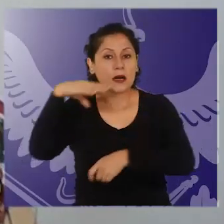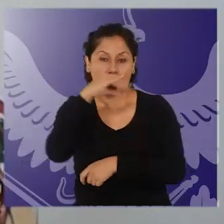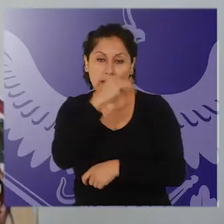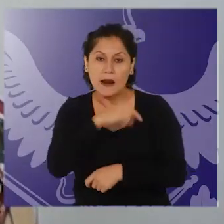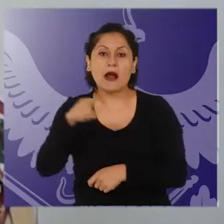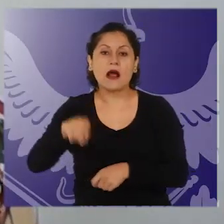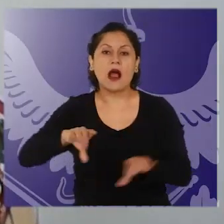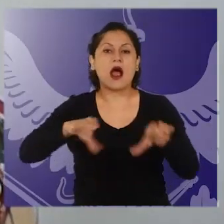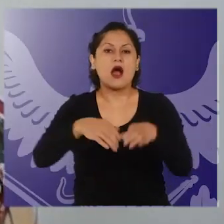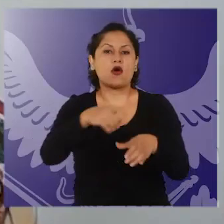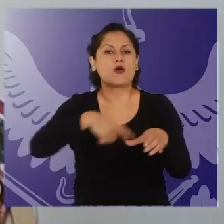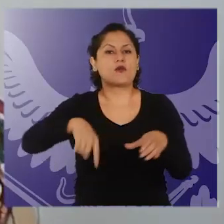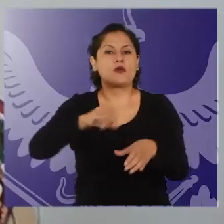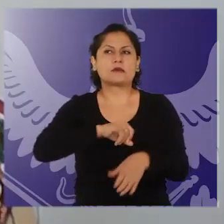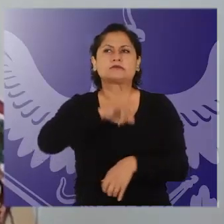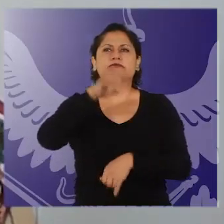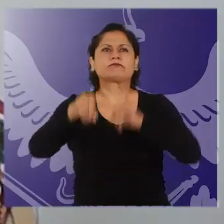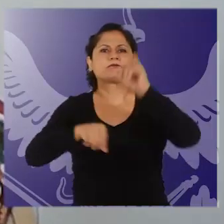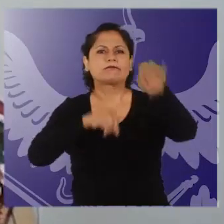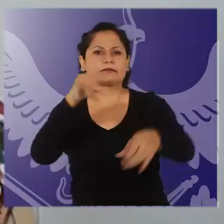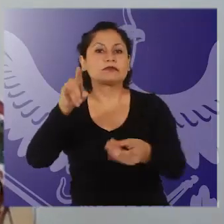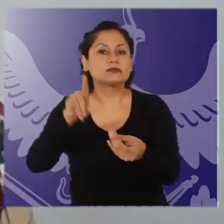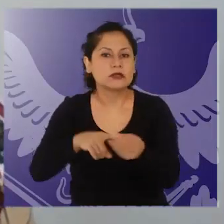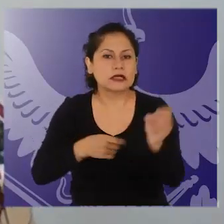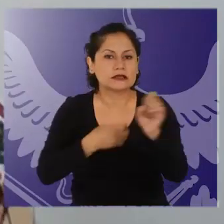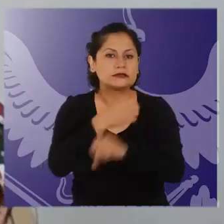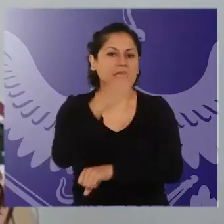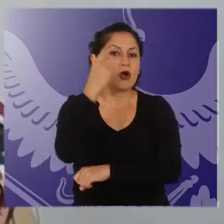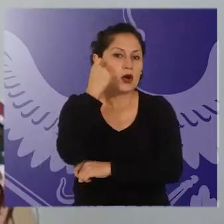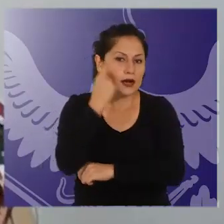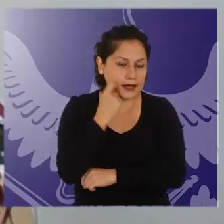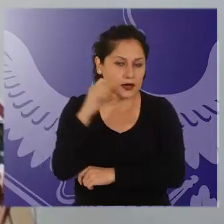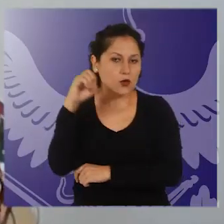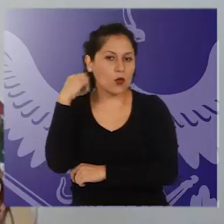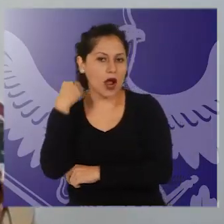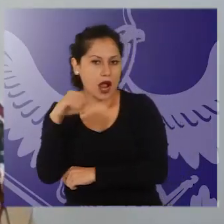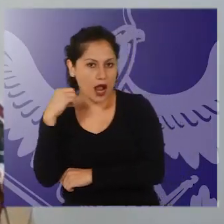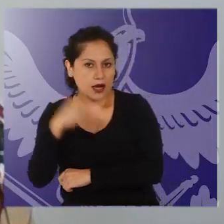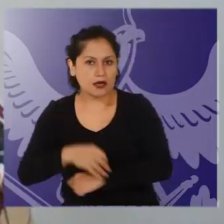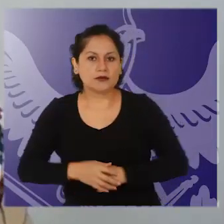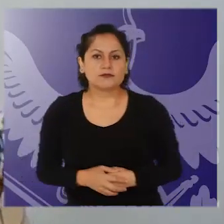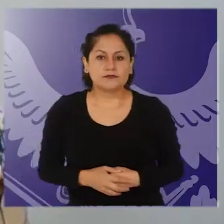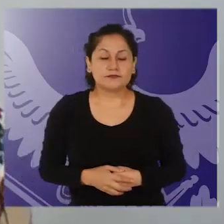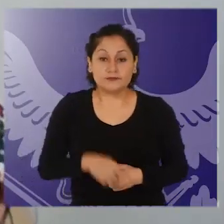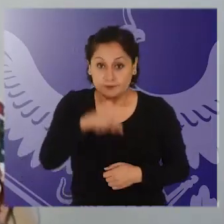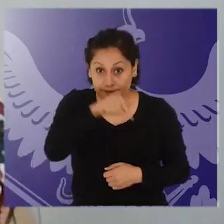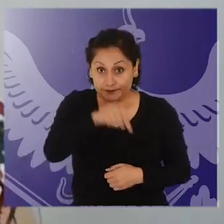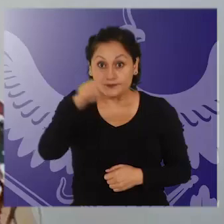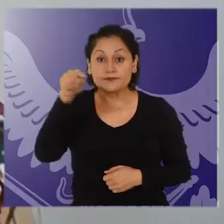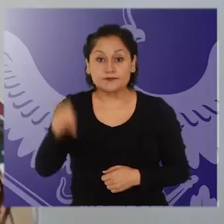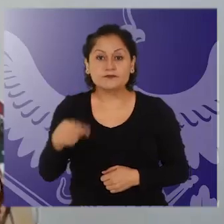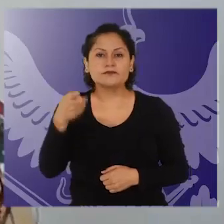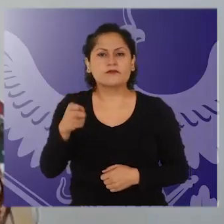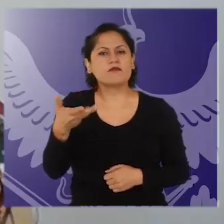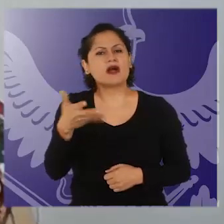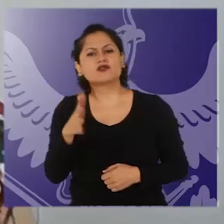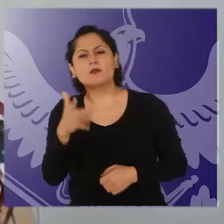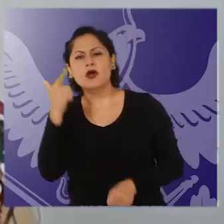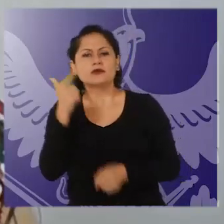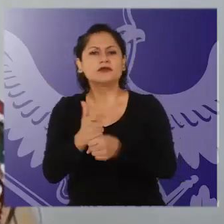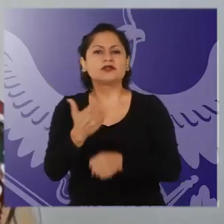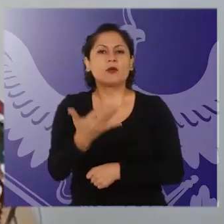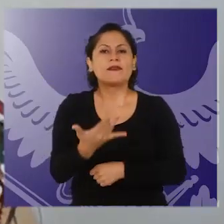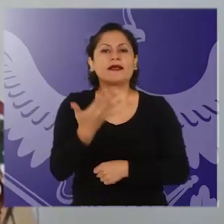son comunidades de alta y muy alta marginación en la región de la Costa Chica de Guerrero y Oaxaca. Presentan entre